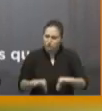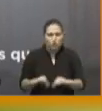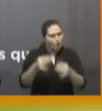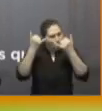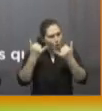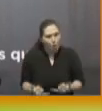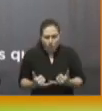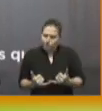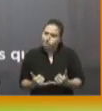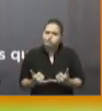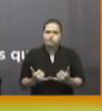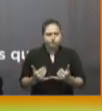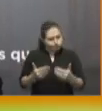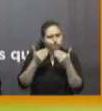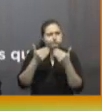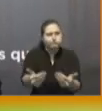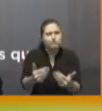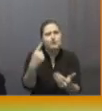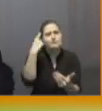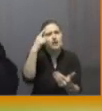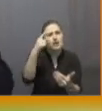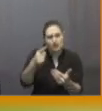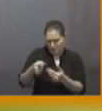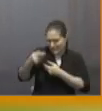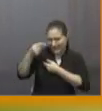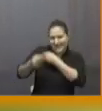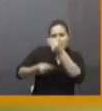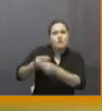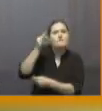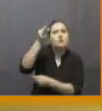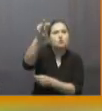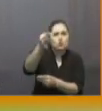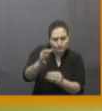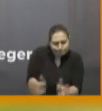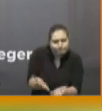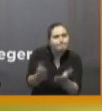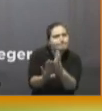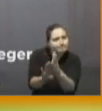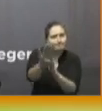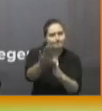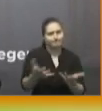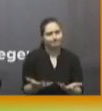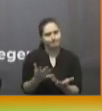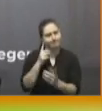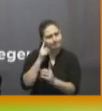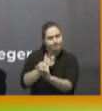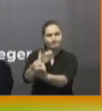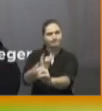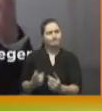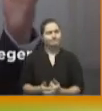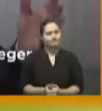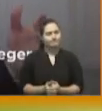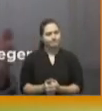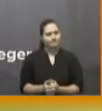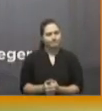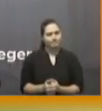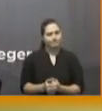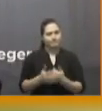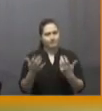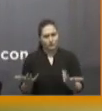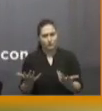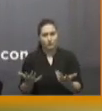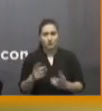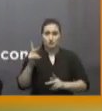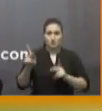estar Ajustando la economía en en los gobiernos porque hay mucho que se le van las